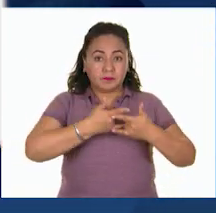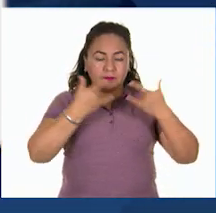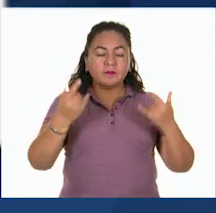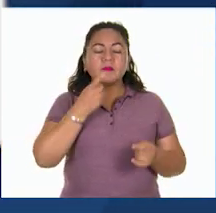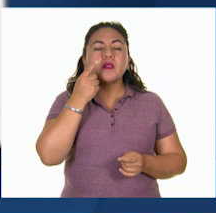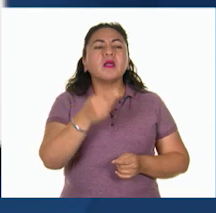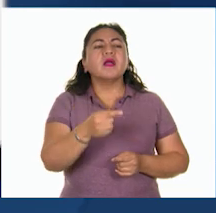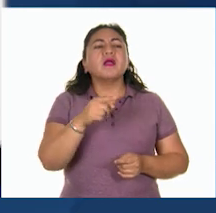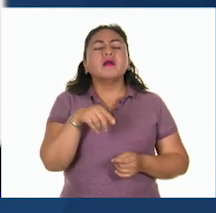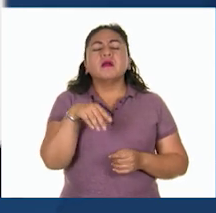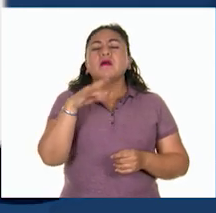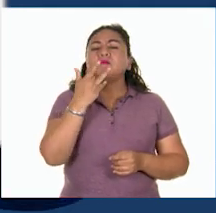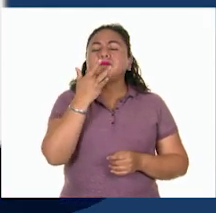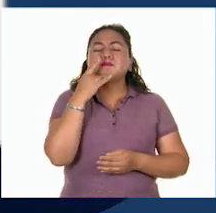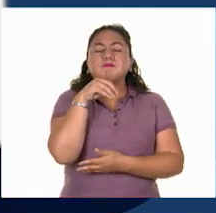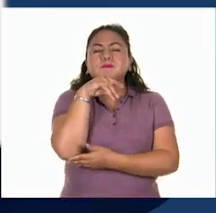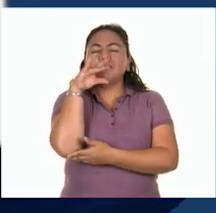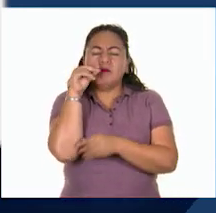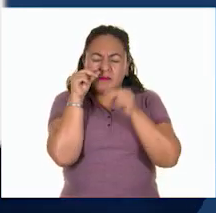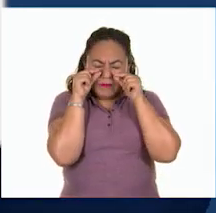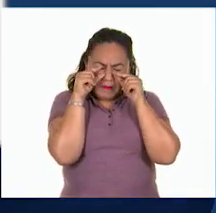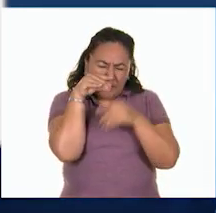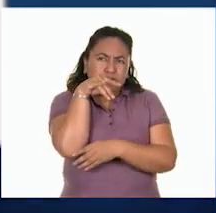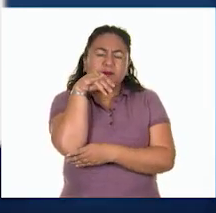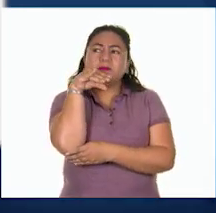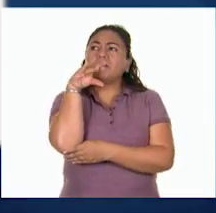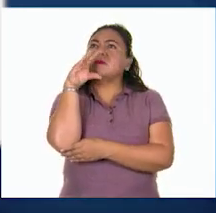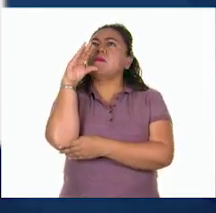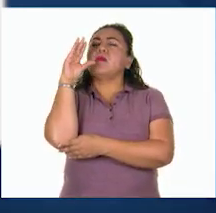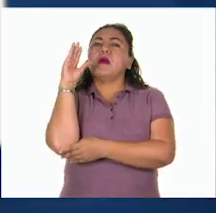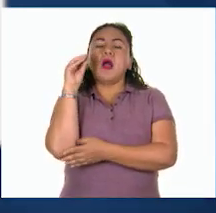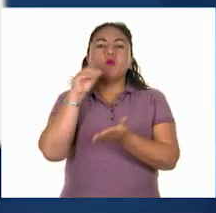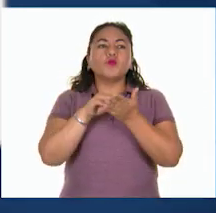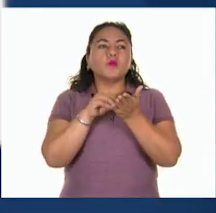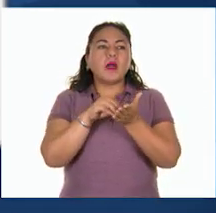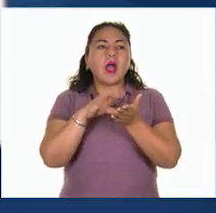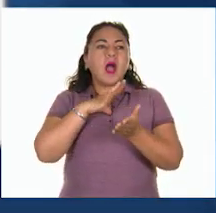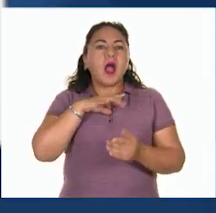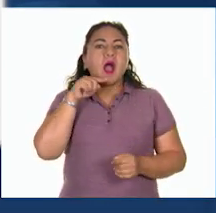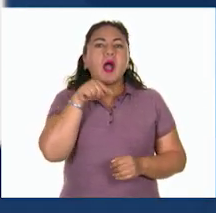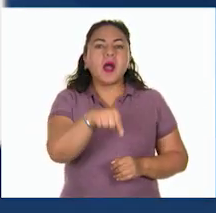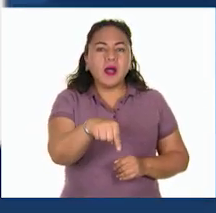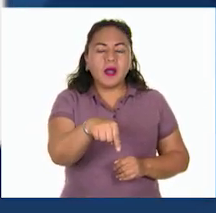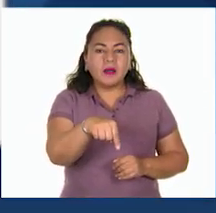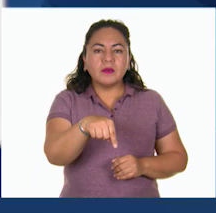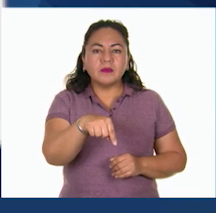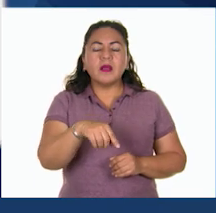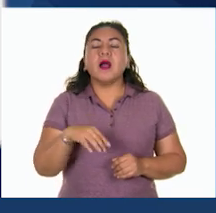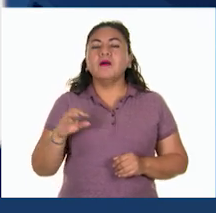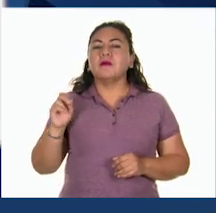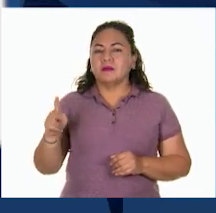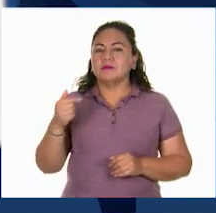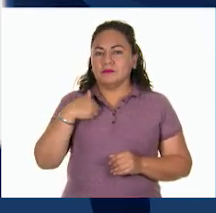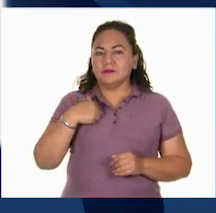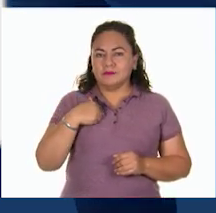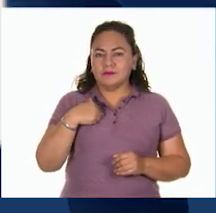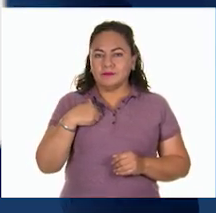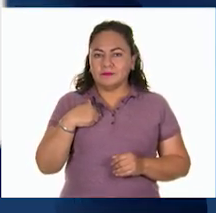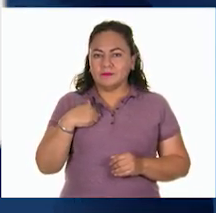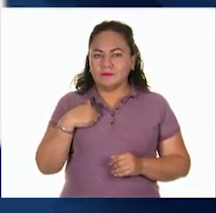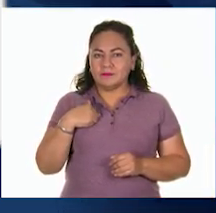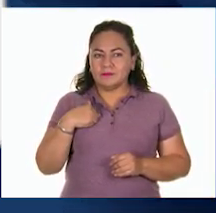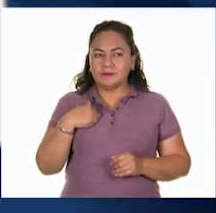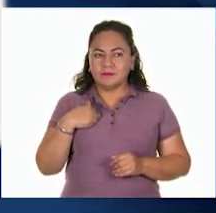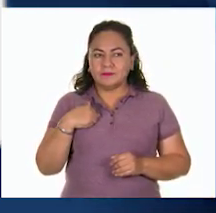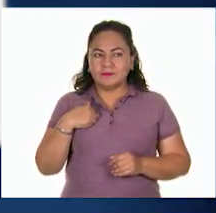dinosaurio, todavía estaba allí. Pues listo. Allá voy. Bien,